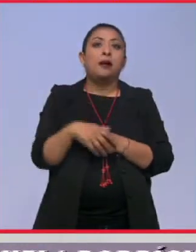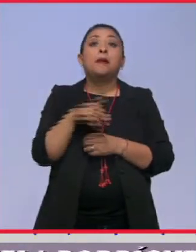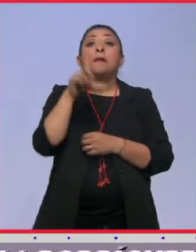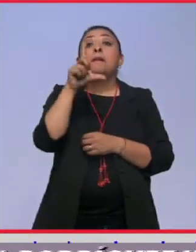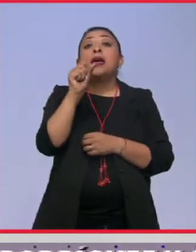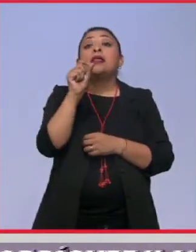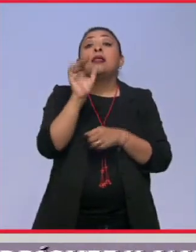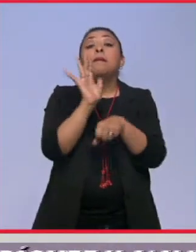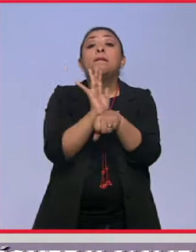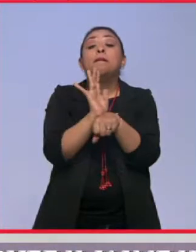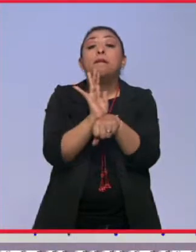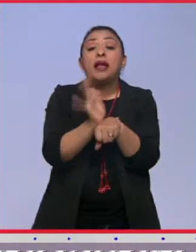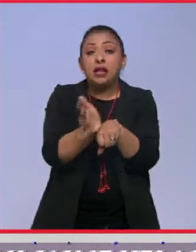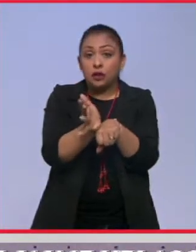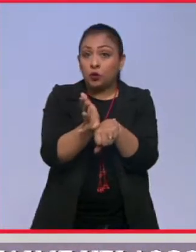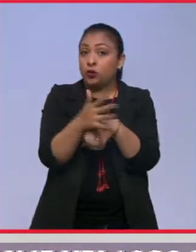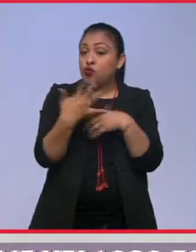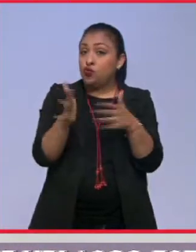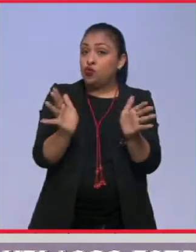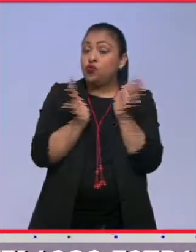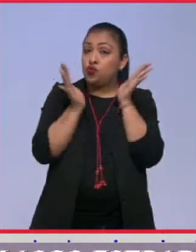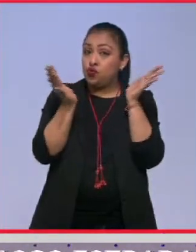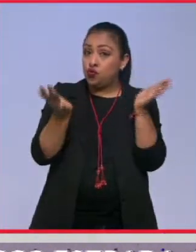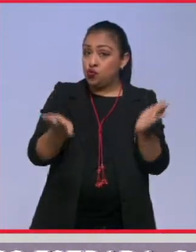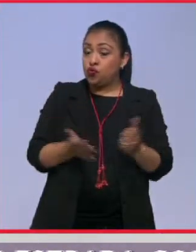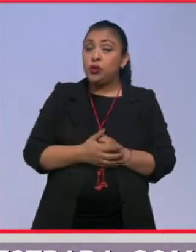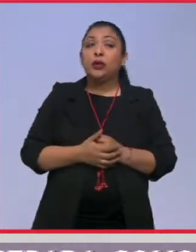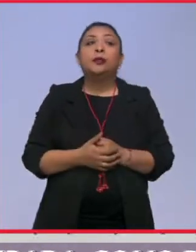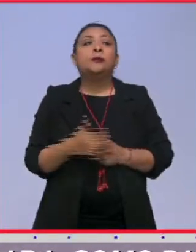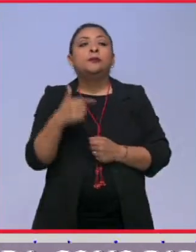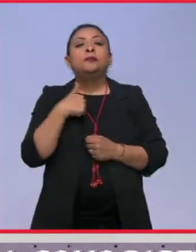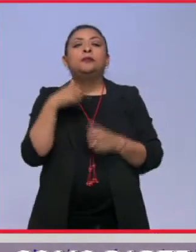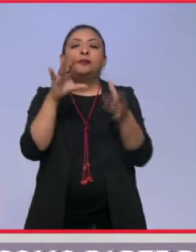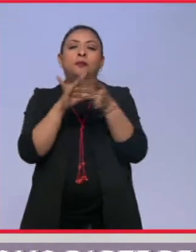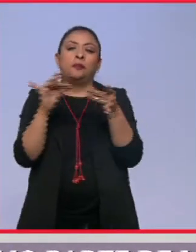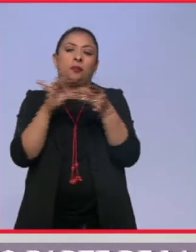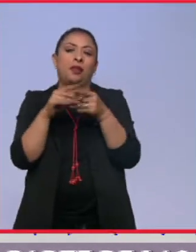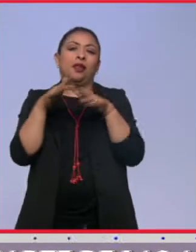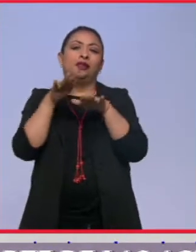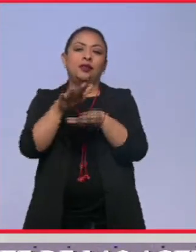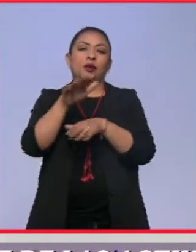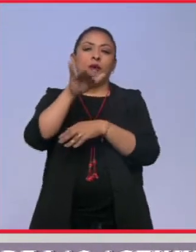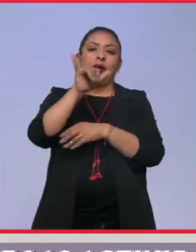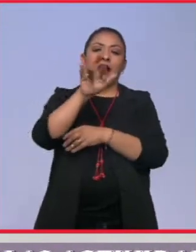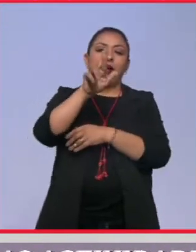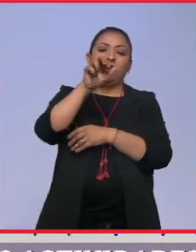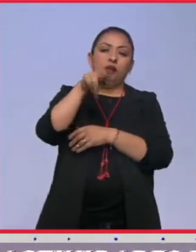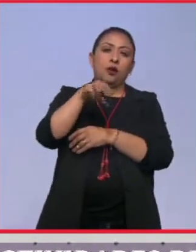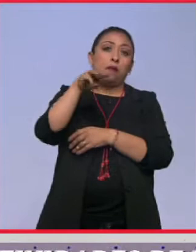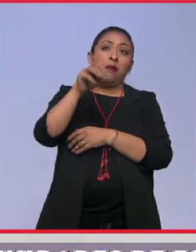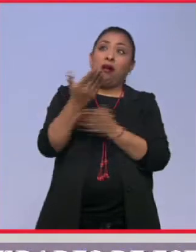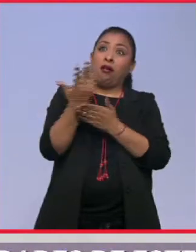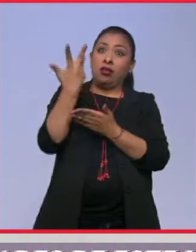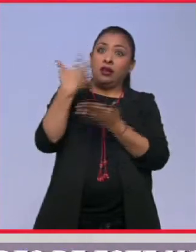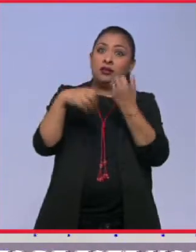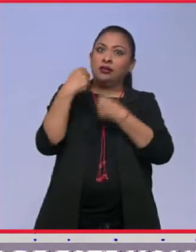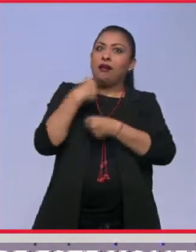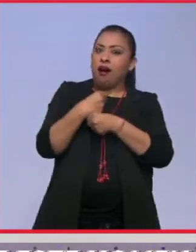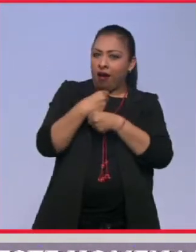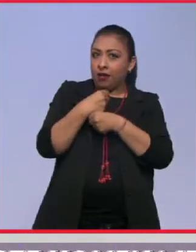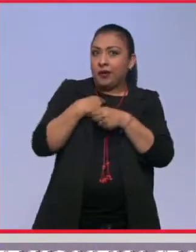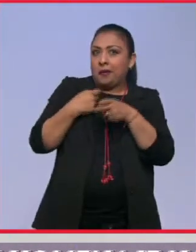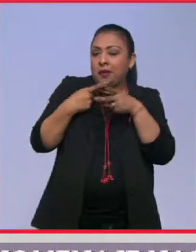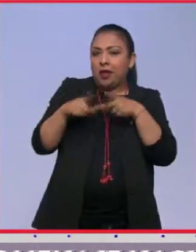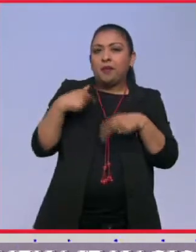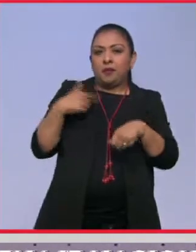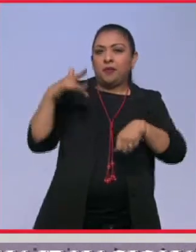a sus 20 años. 20 películas. Parece impresionante. Yo ya estaba aquí hablando de Iron Man hace 10 años atrás, ¿no?